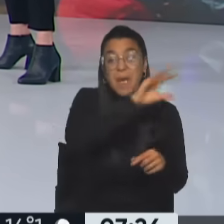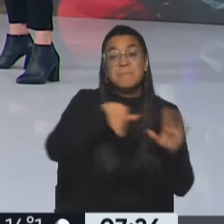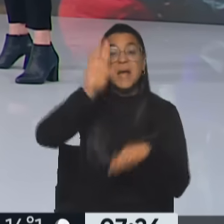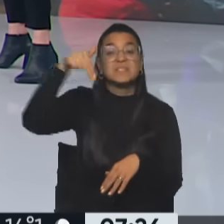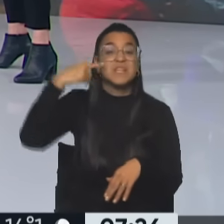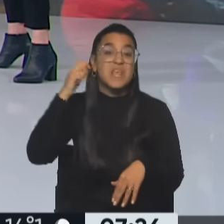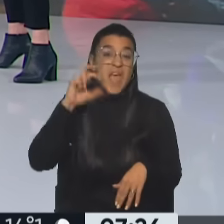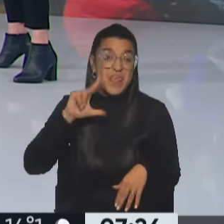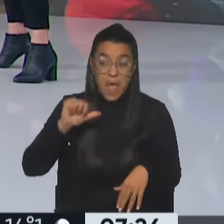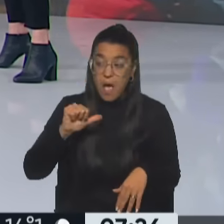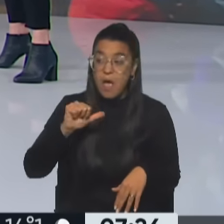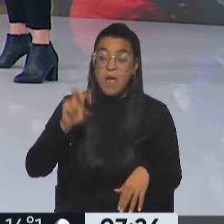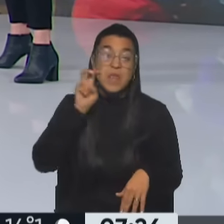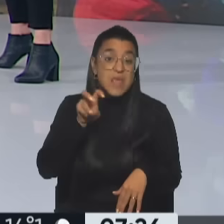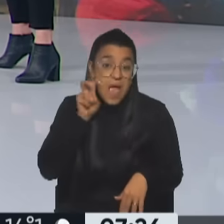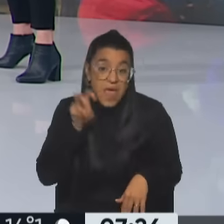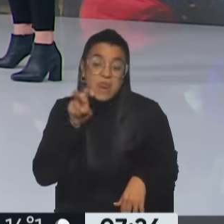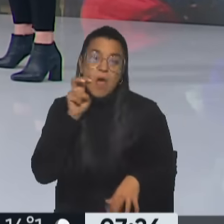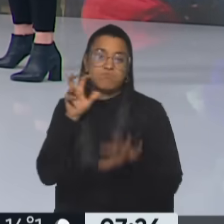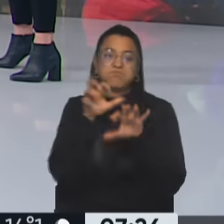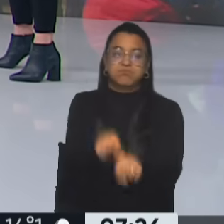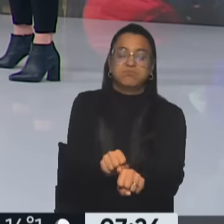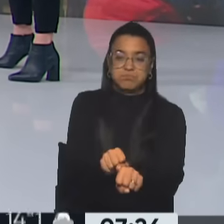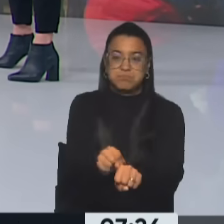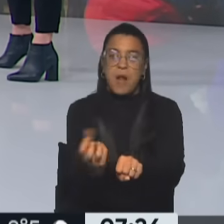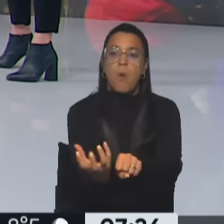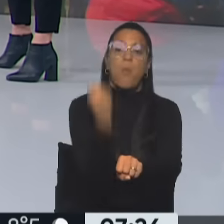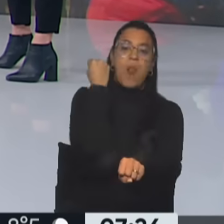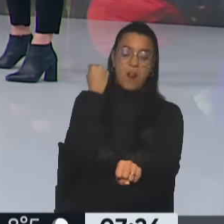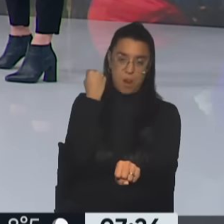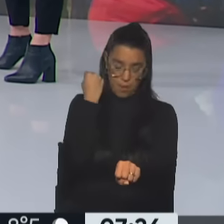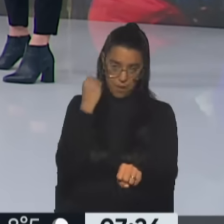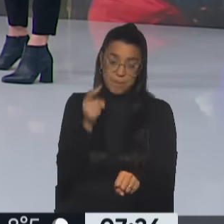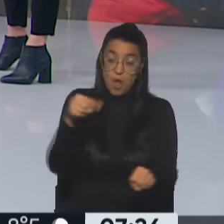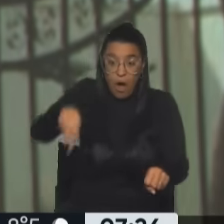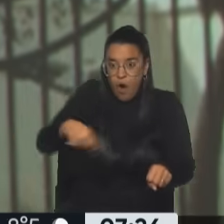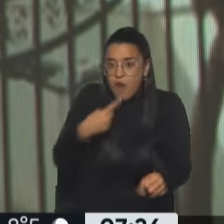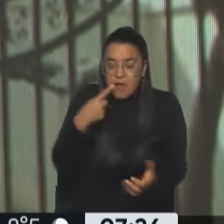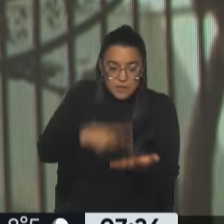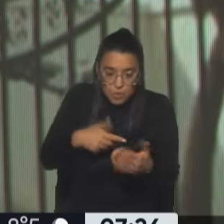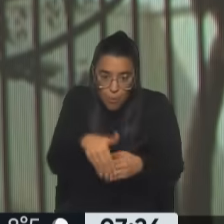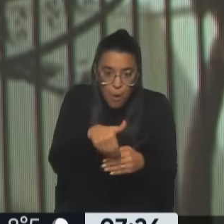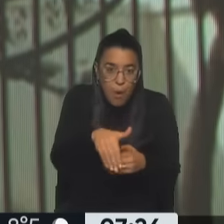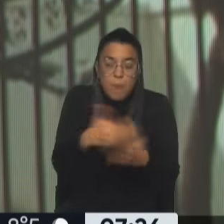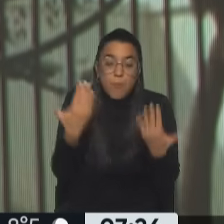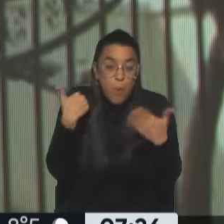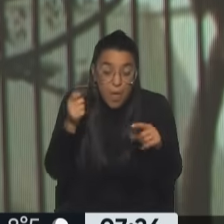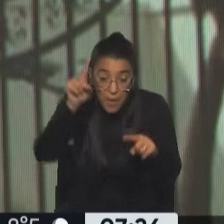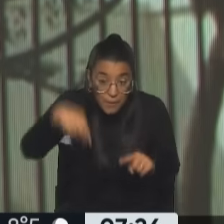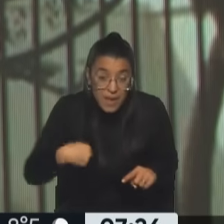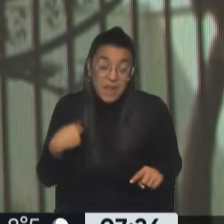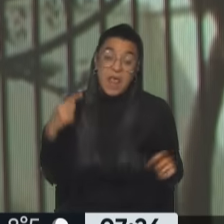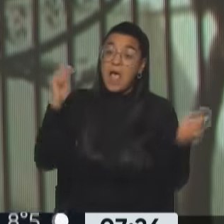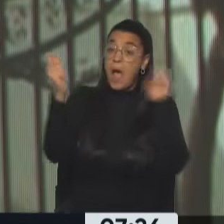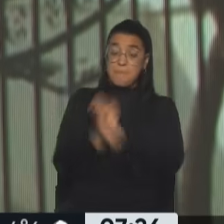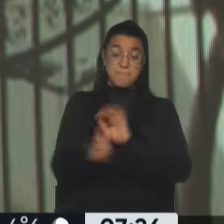Nigeria, invaden Níger para restituir al gobierno. Así que vivimos horas decisivas que puede provocar, la verdad, un